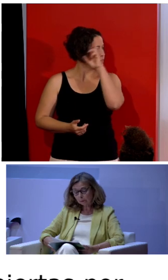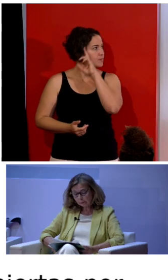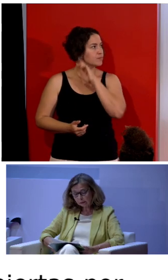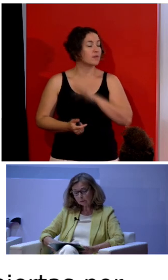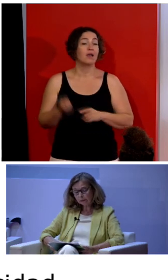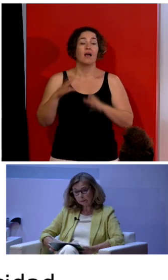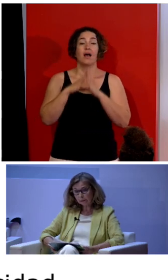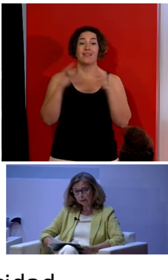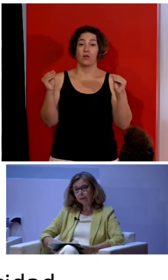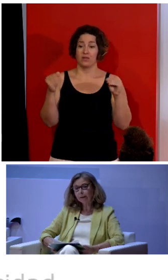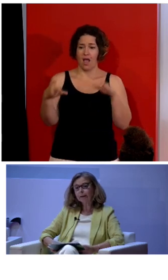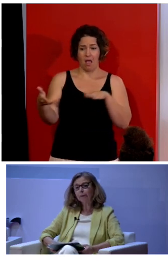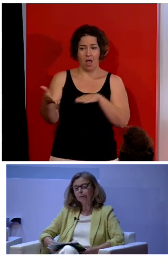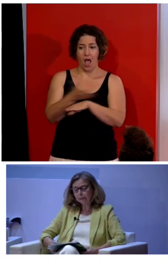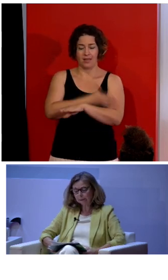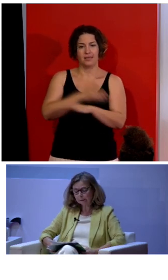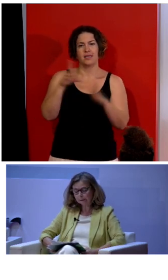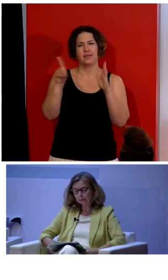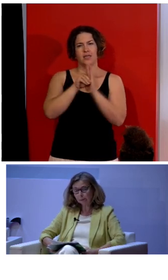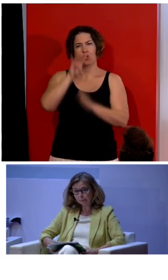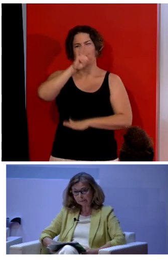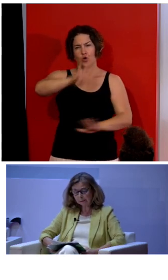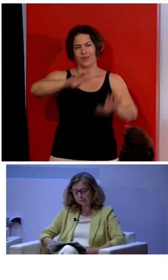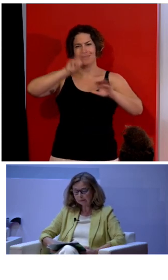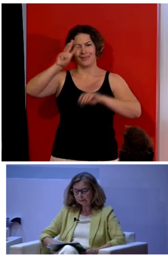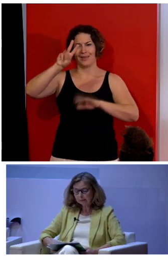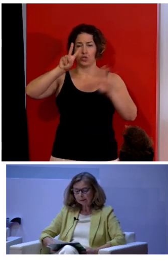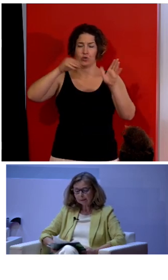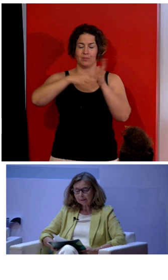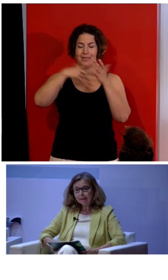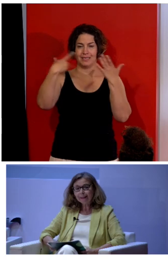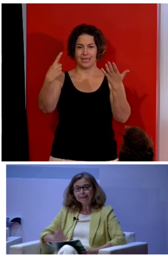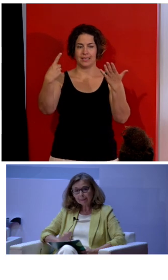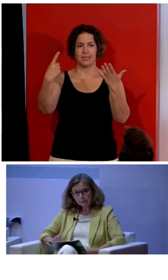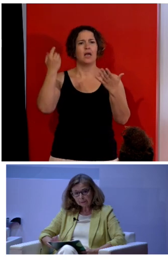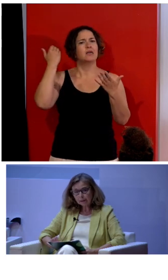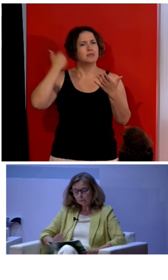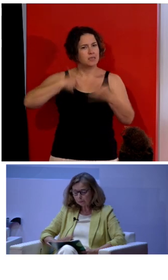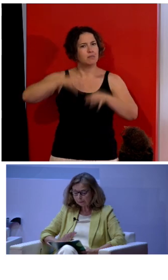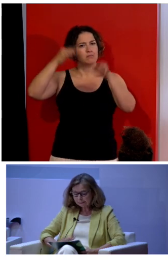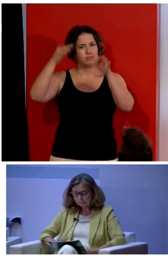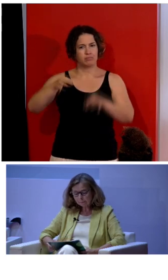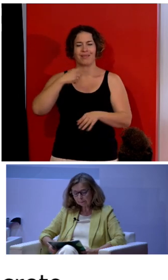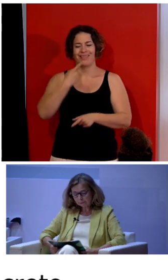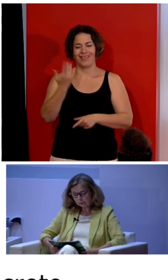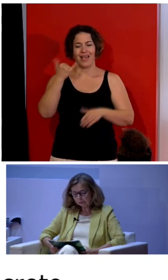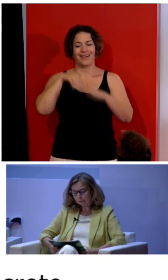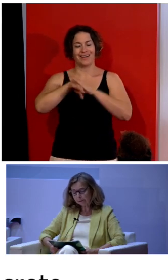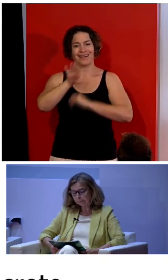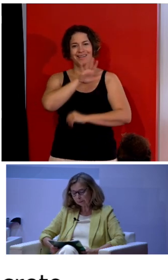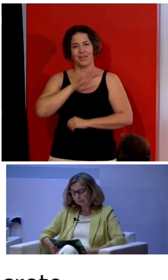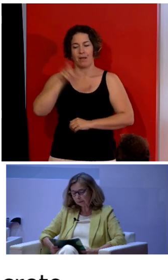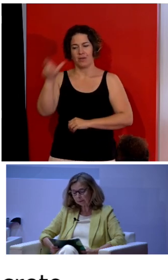En Andalucía, con anterioridad, el Decreto 93/2006 ya establecía una reserva para personas